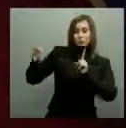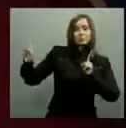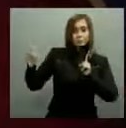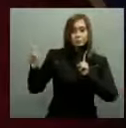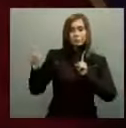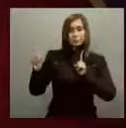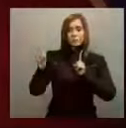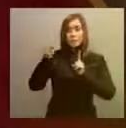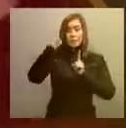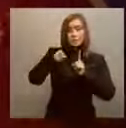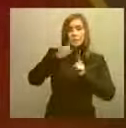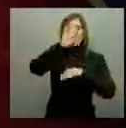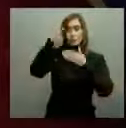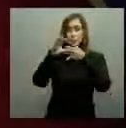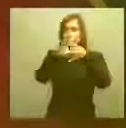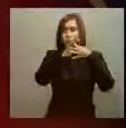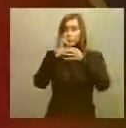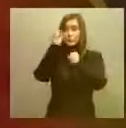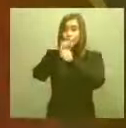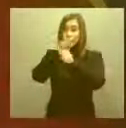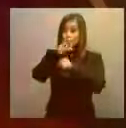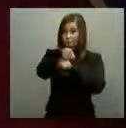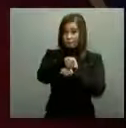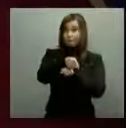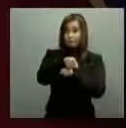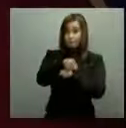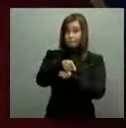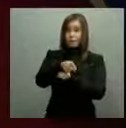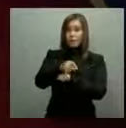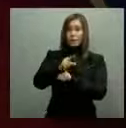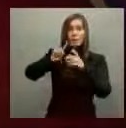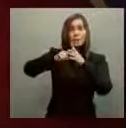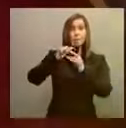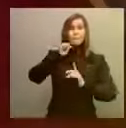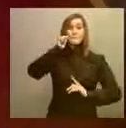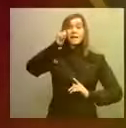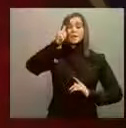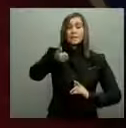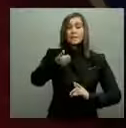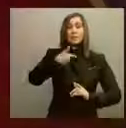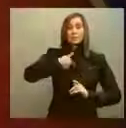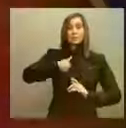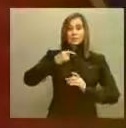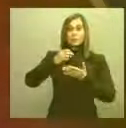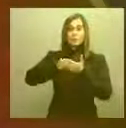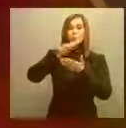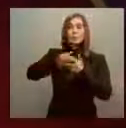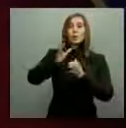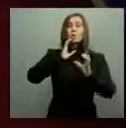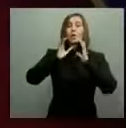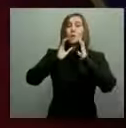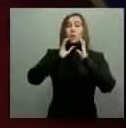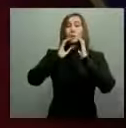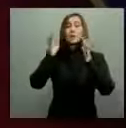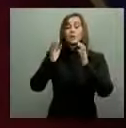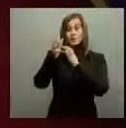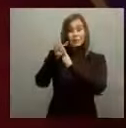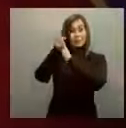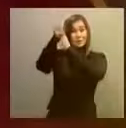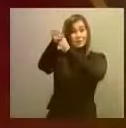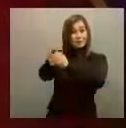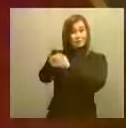abordar estas reformas todos juntos. A partir de mañana, enviaré una comunicación a los líderes de los principales